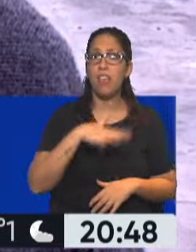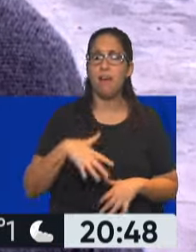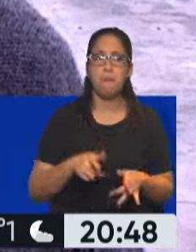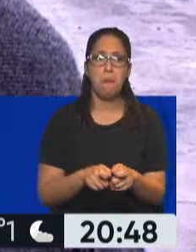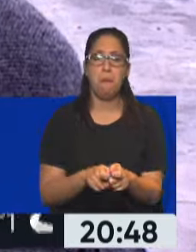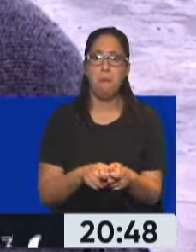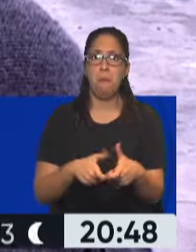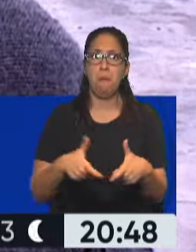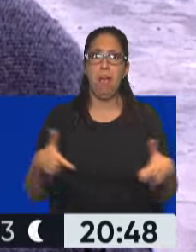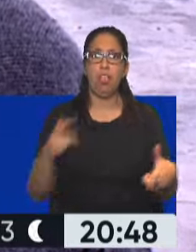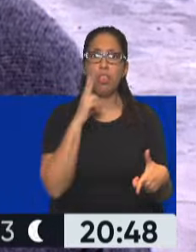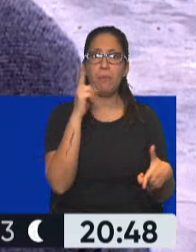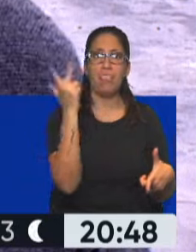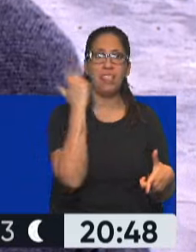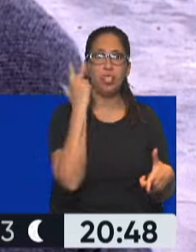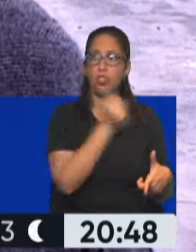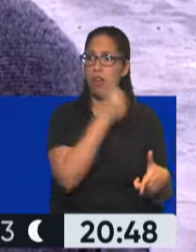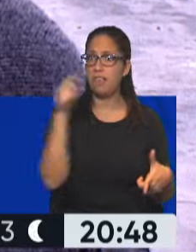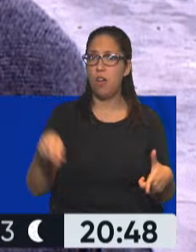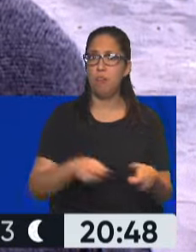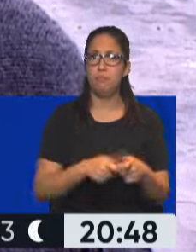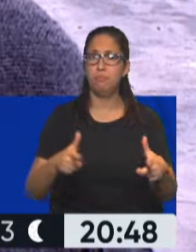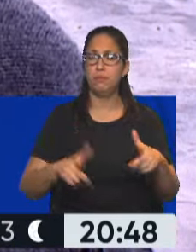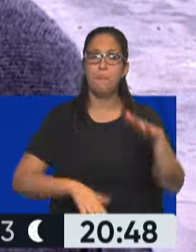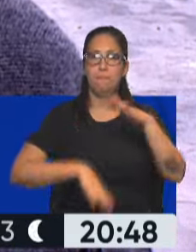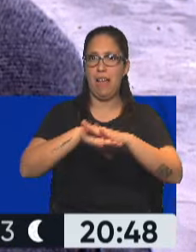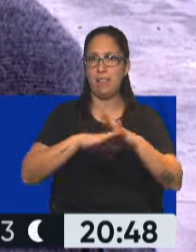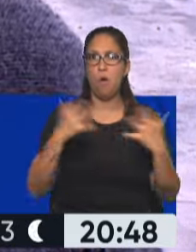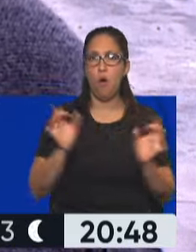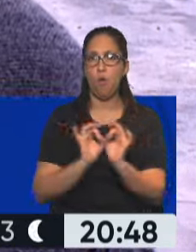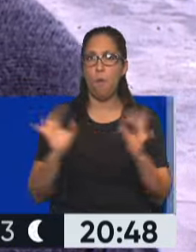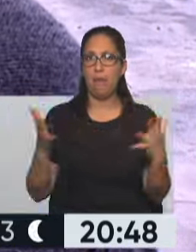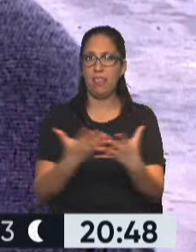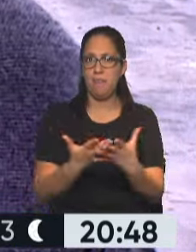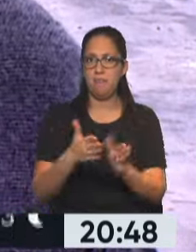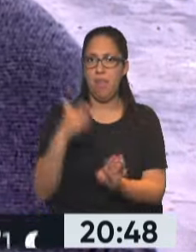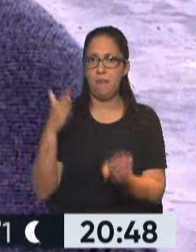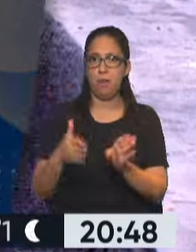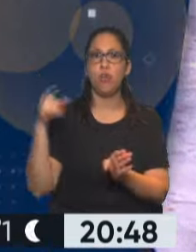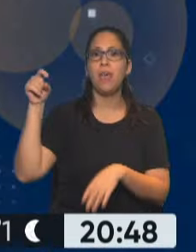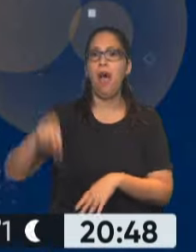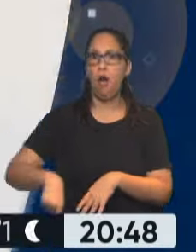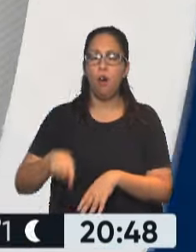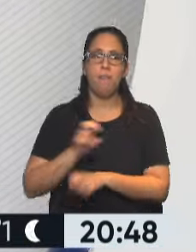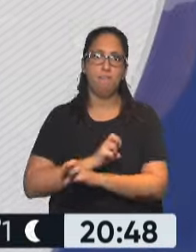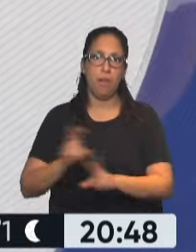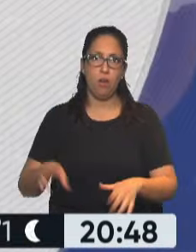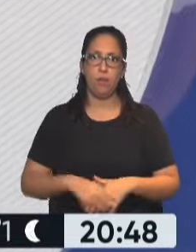diría, desde el año 2018 a esta parte, con un pico importante en el contexto de la pandemia y otro pico importante actualmente.